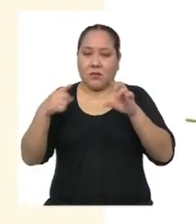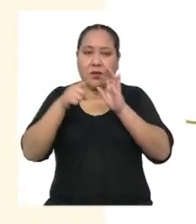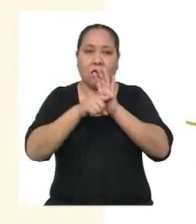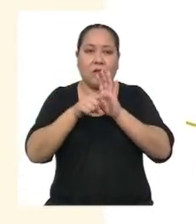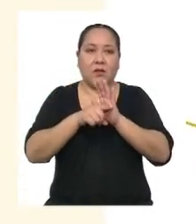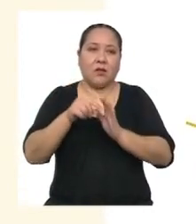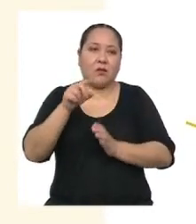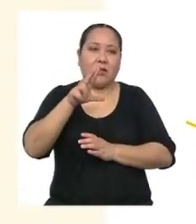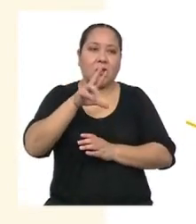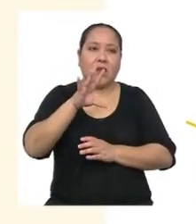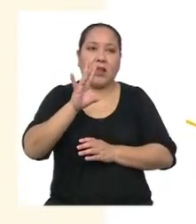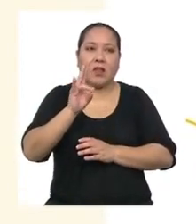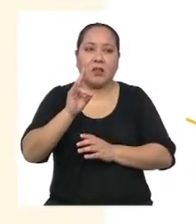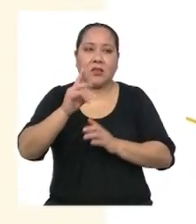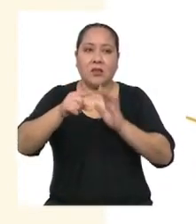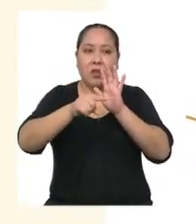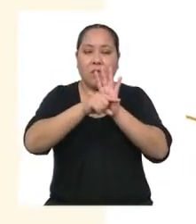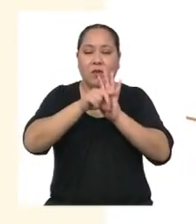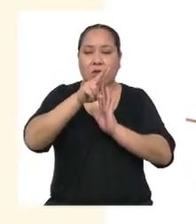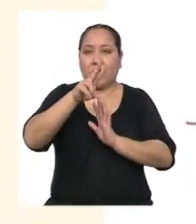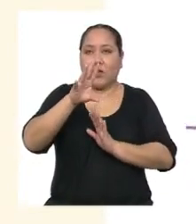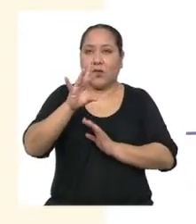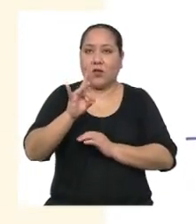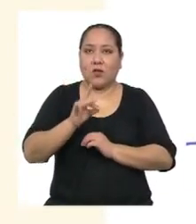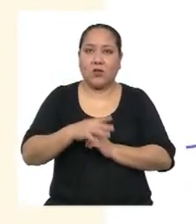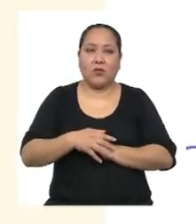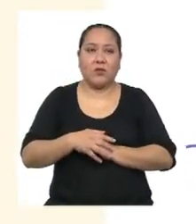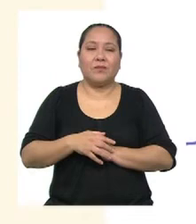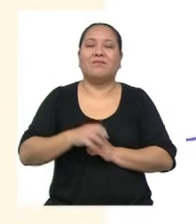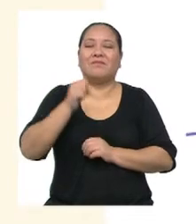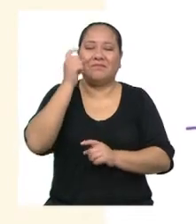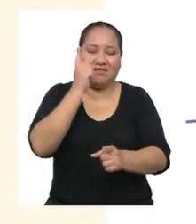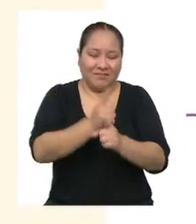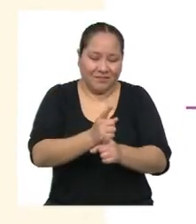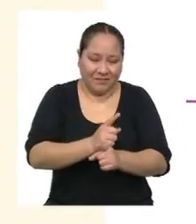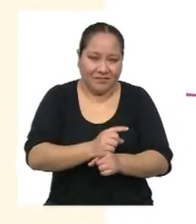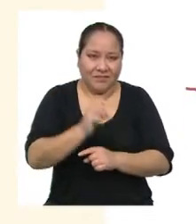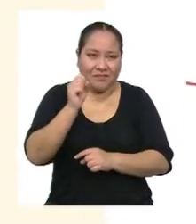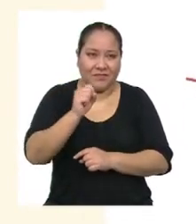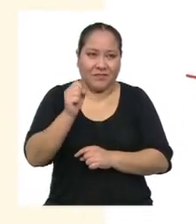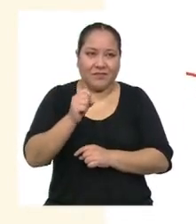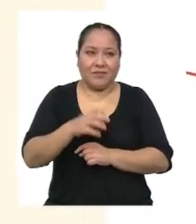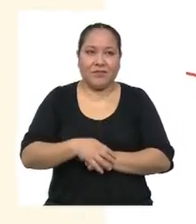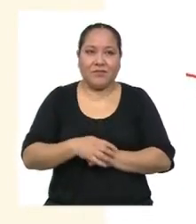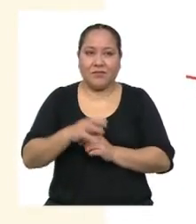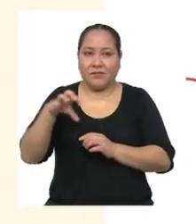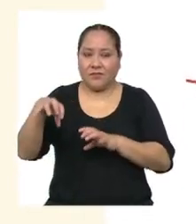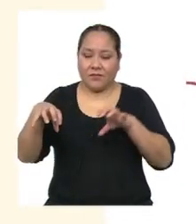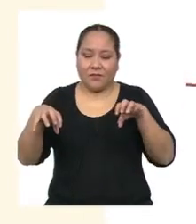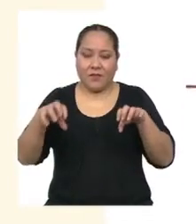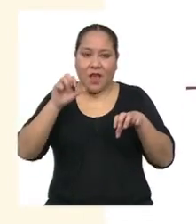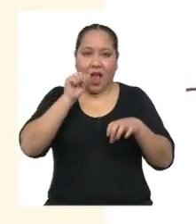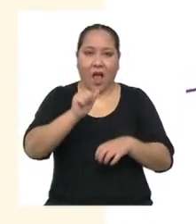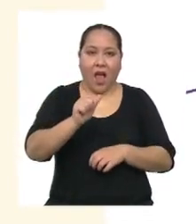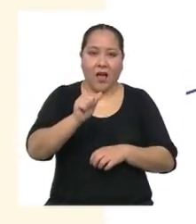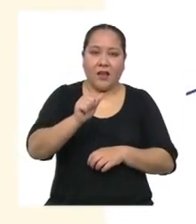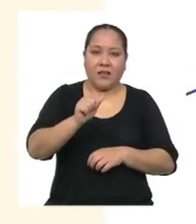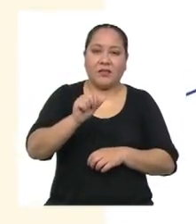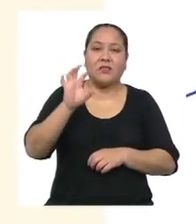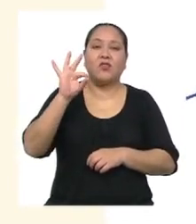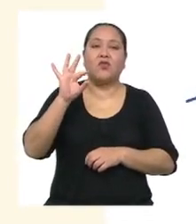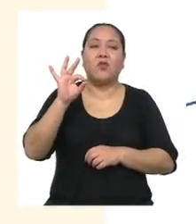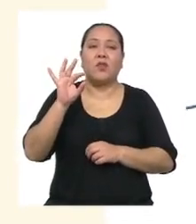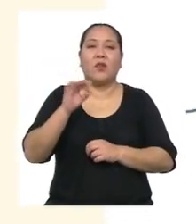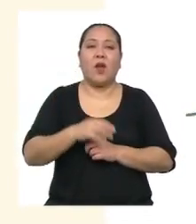Equivalente a 37 menos 28. Ajá, la amplitud del intervalo modal será 9,